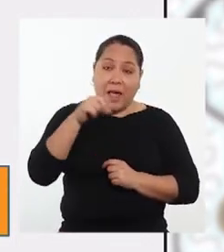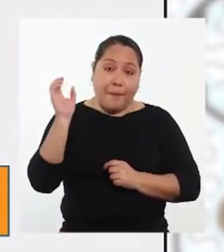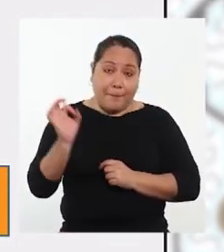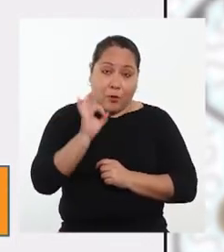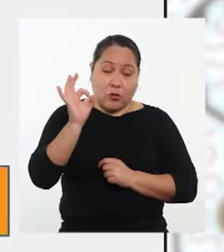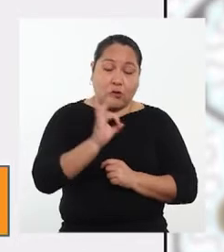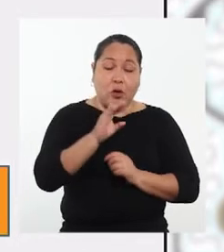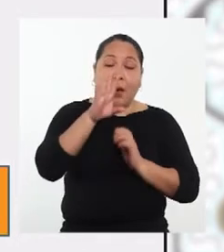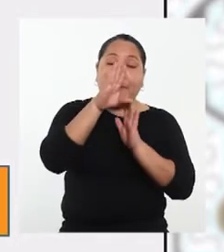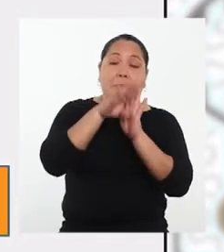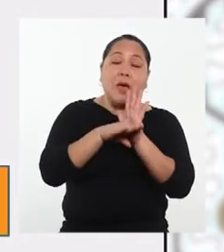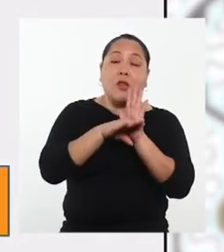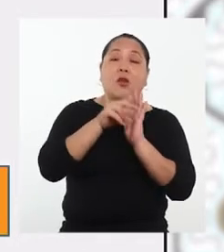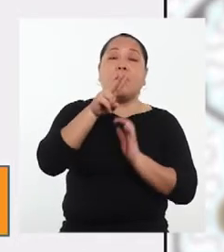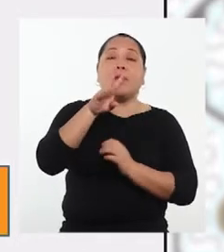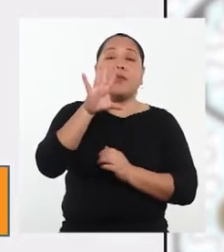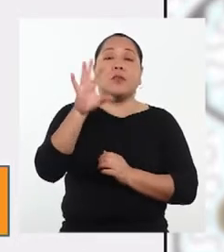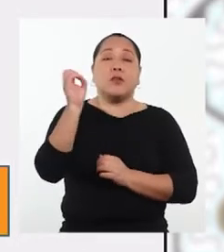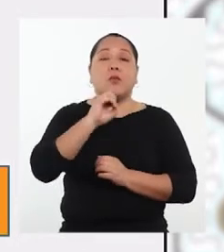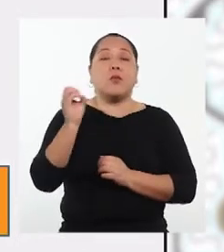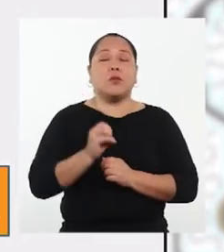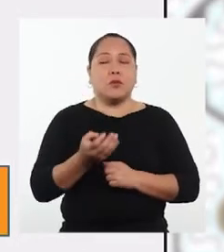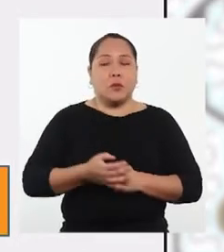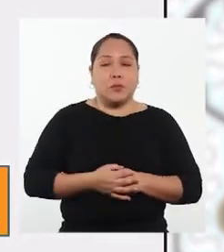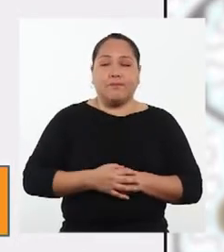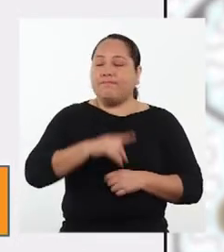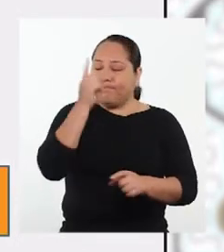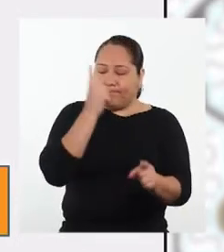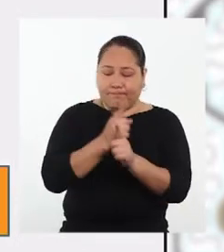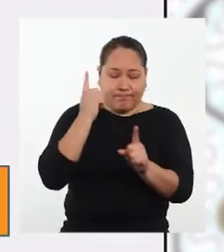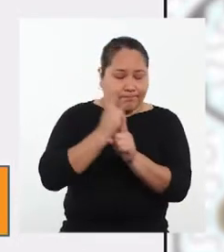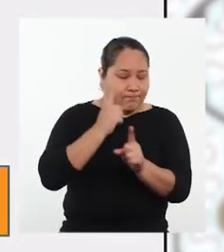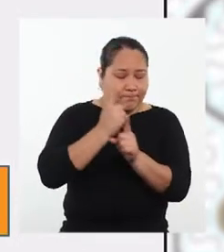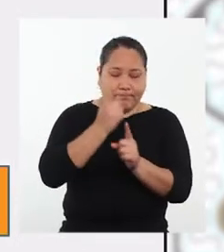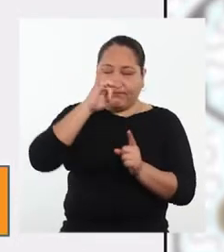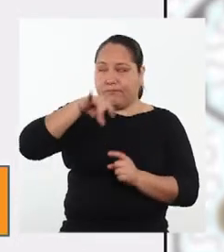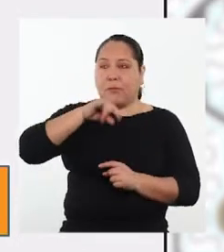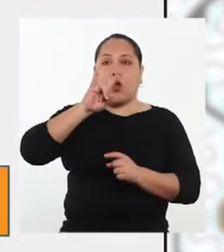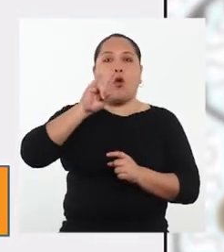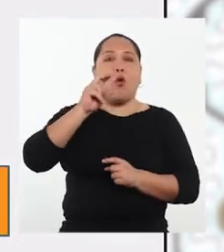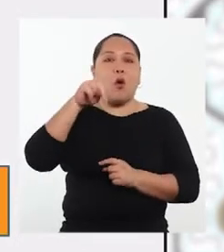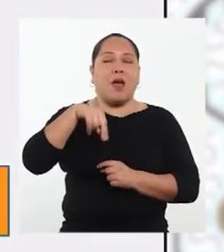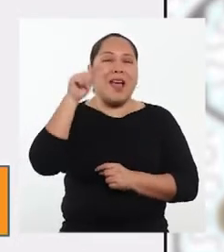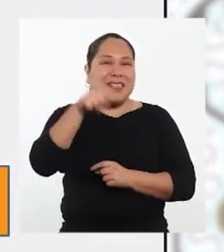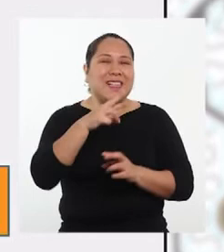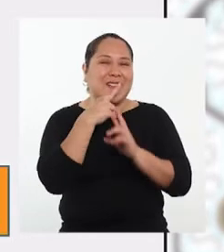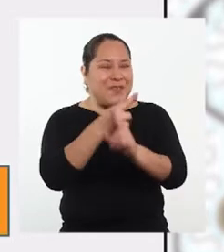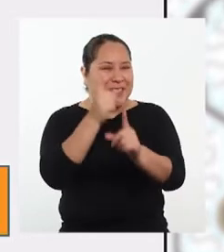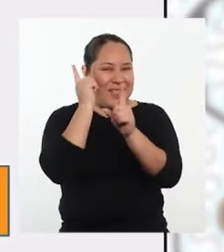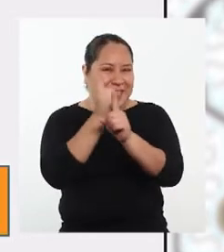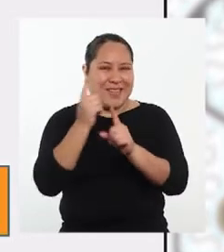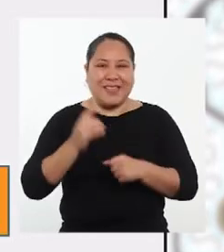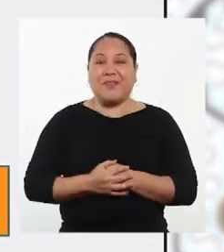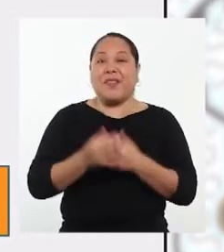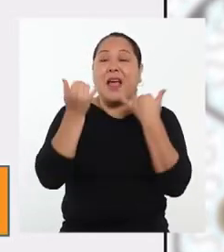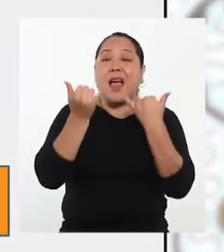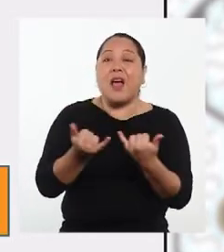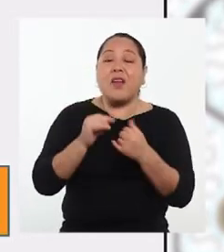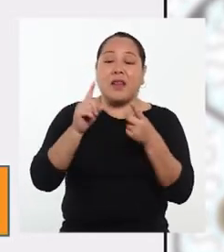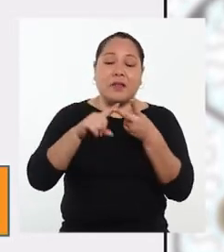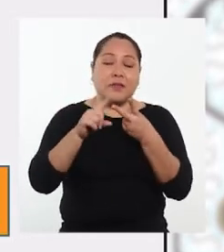ha disminuido el 25% de su población. Así es, Juan. Esa es la respuesta